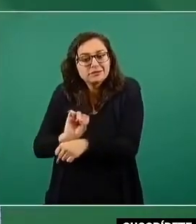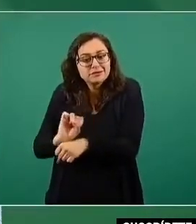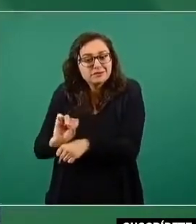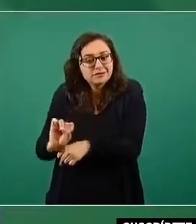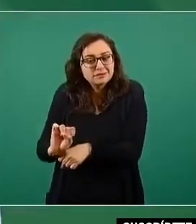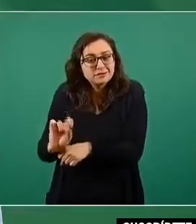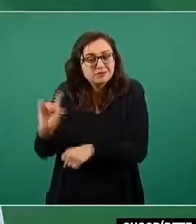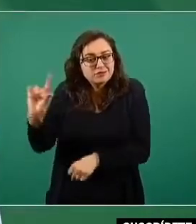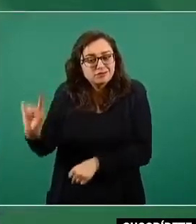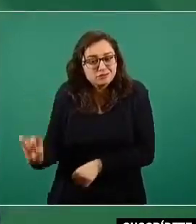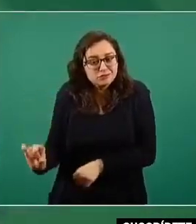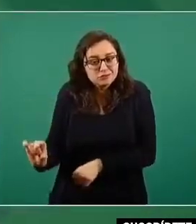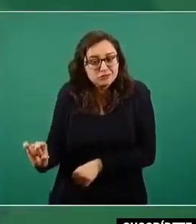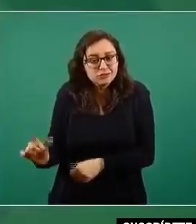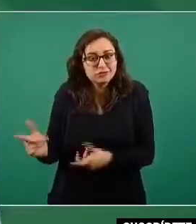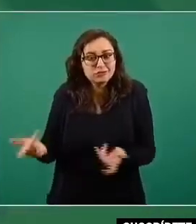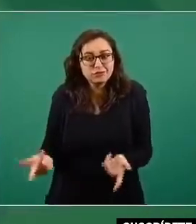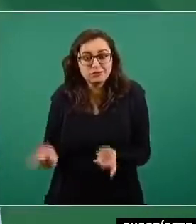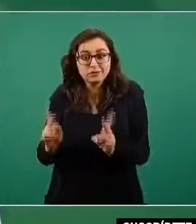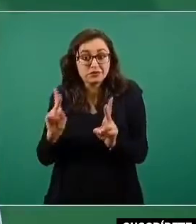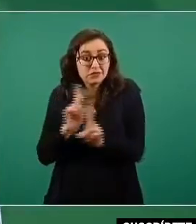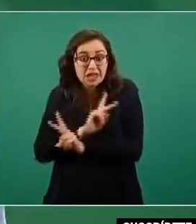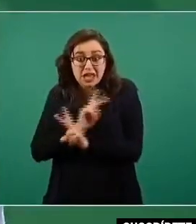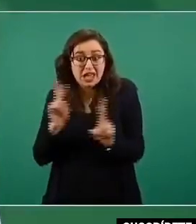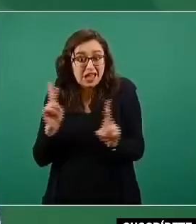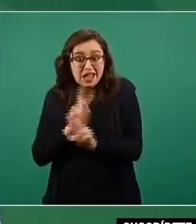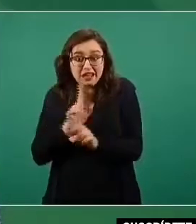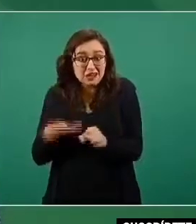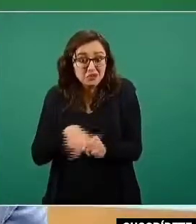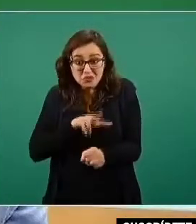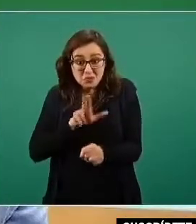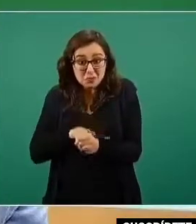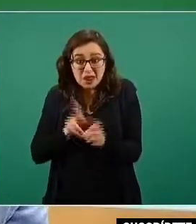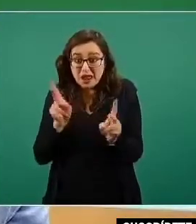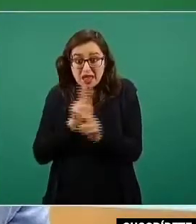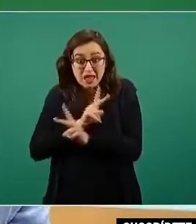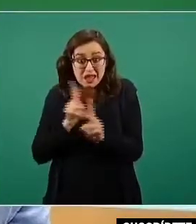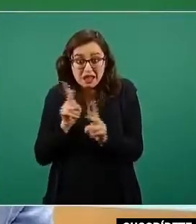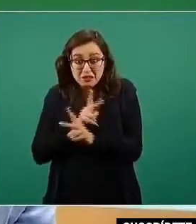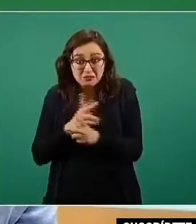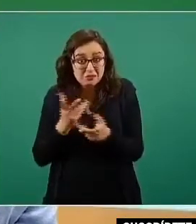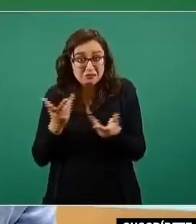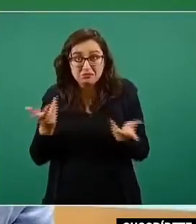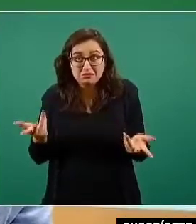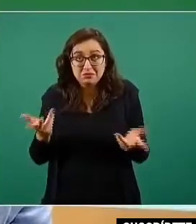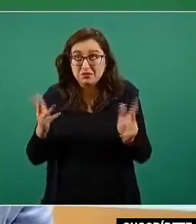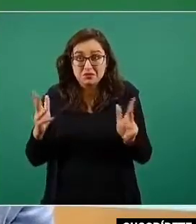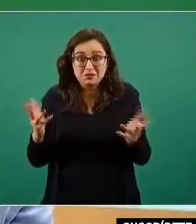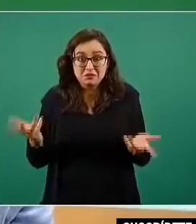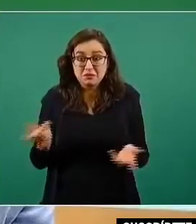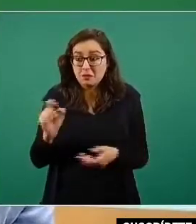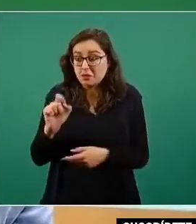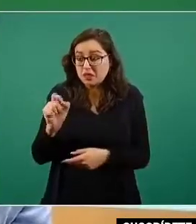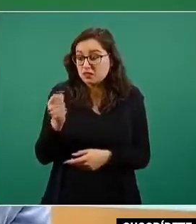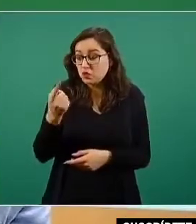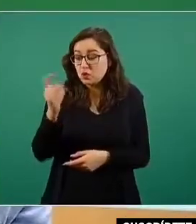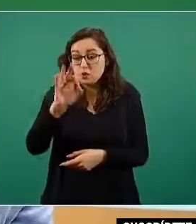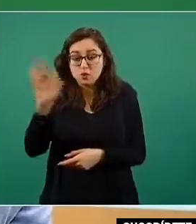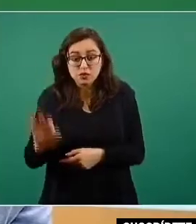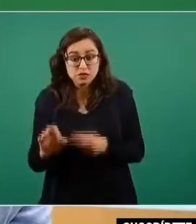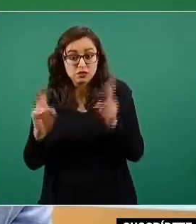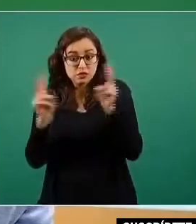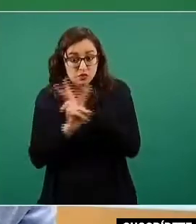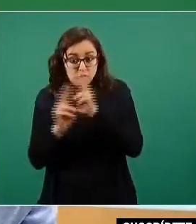oxigenador y sobre todo que es aire ambiente, con concentración de oxígeno de 21%,